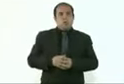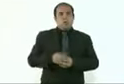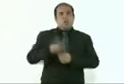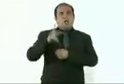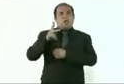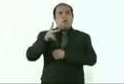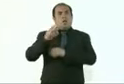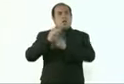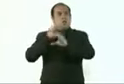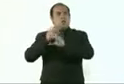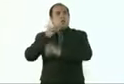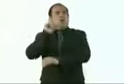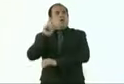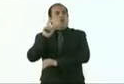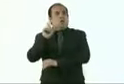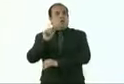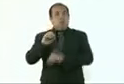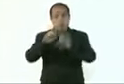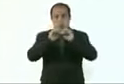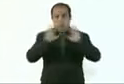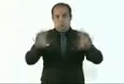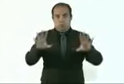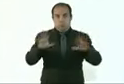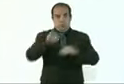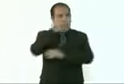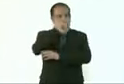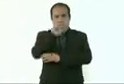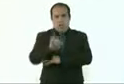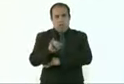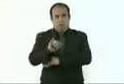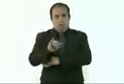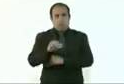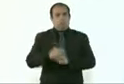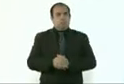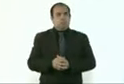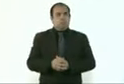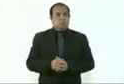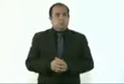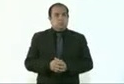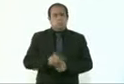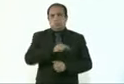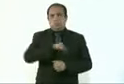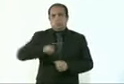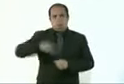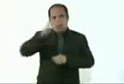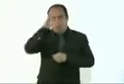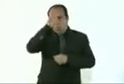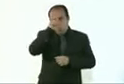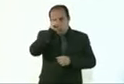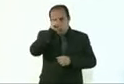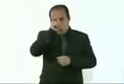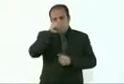agua. Quiero aclarar que jamás estaríamos de acuerdo con una